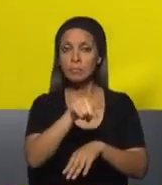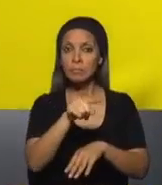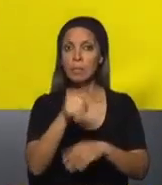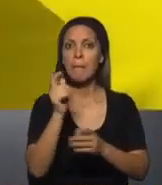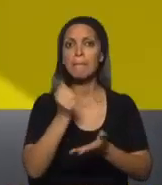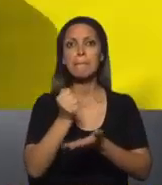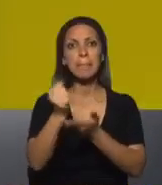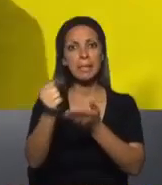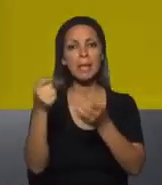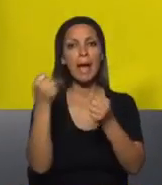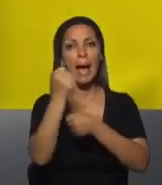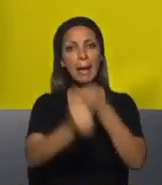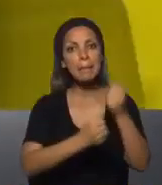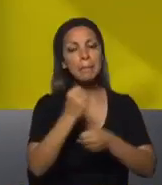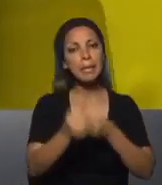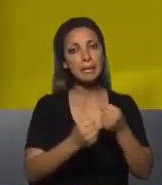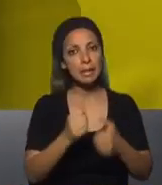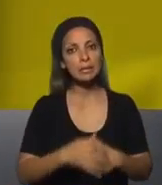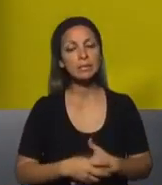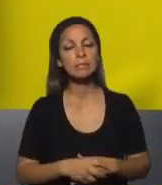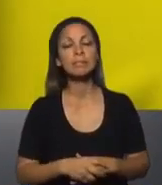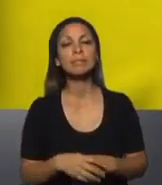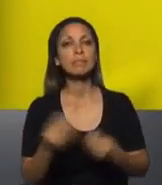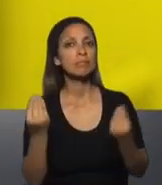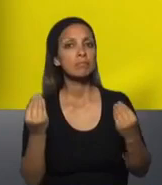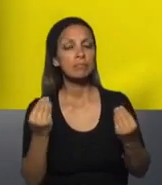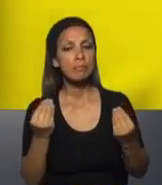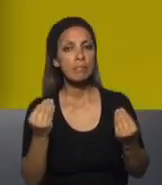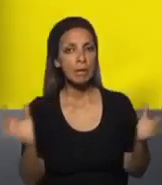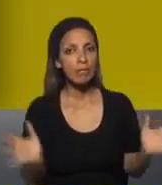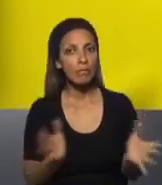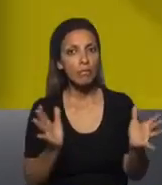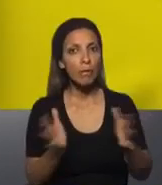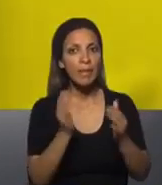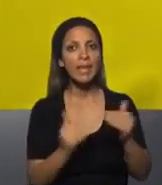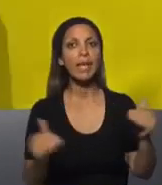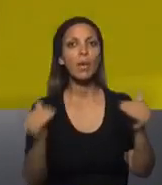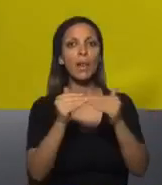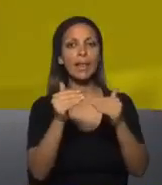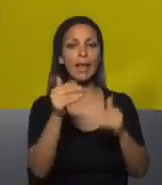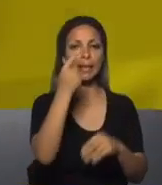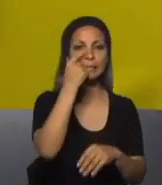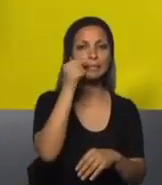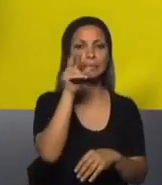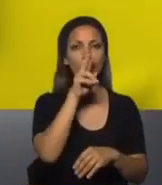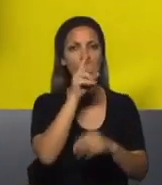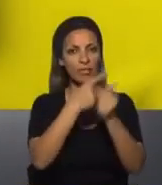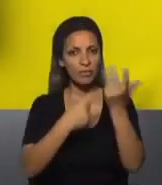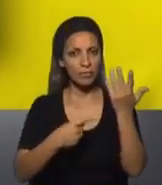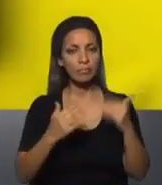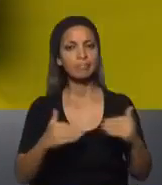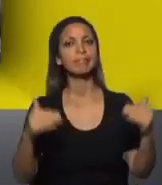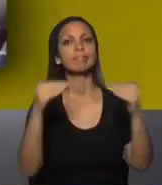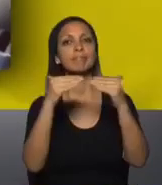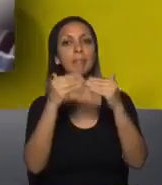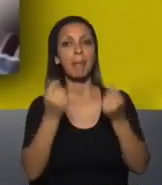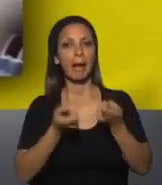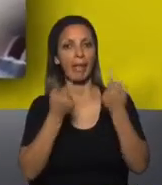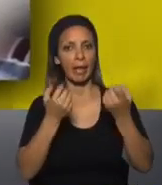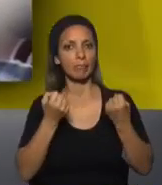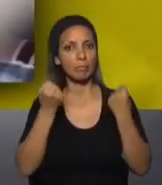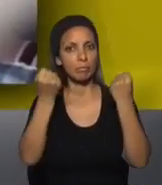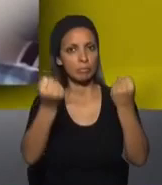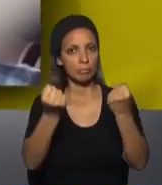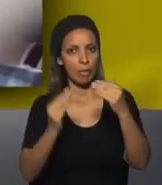Naciones Unidas premiará en la Argentina a las empresas que fomenten la igualdad de género para impulsar el empoderamiento y el liderazgo de